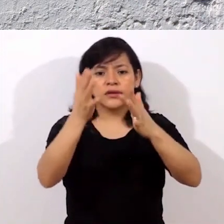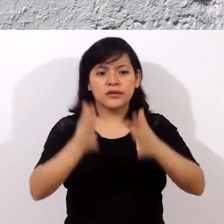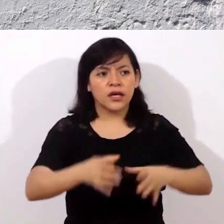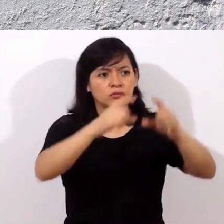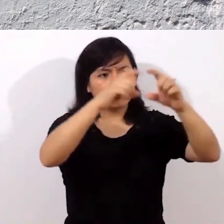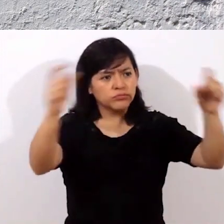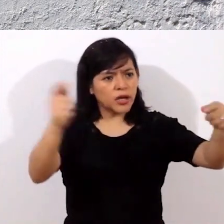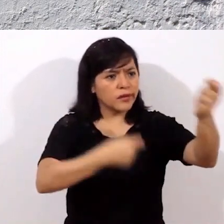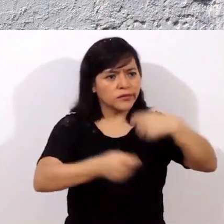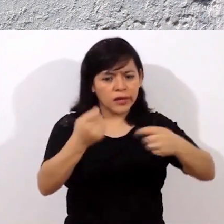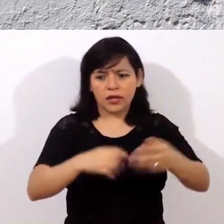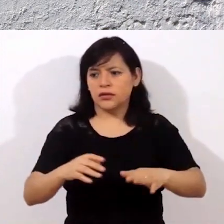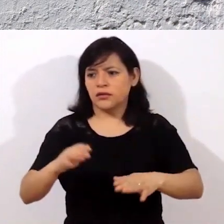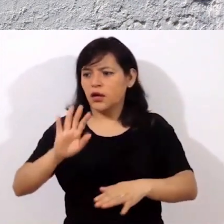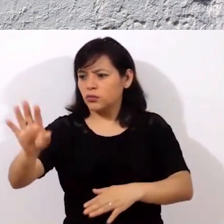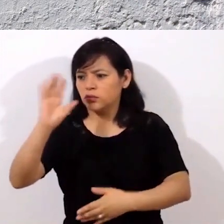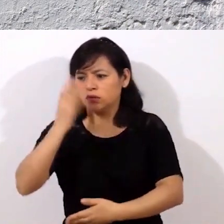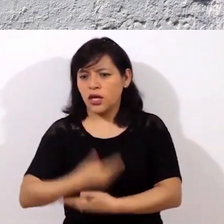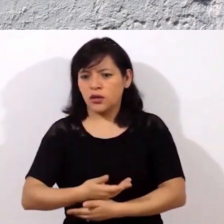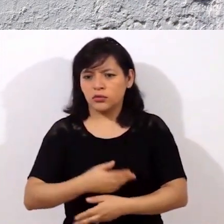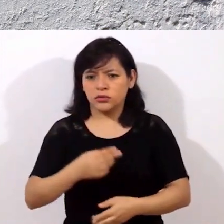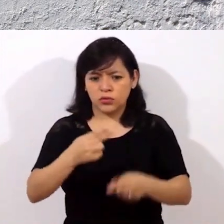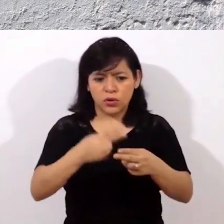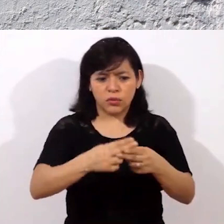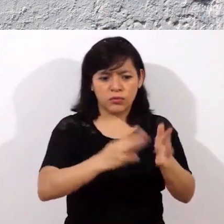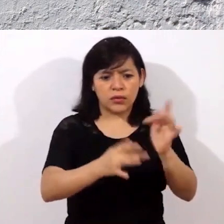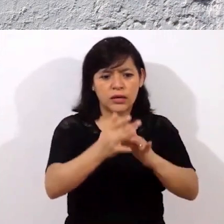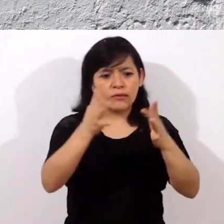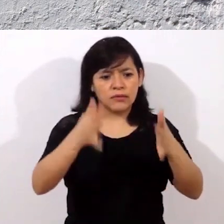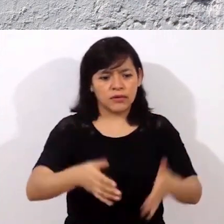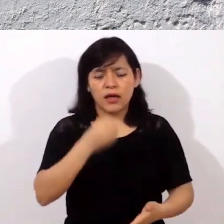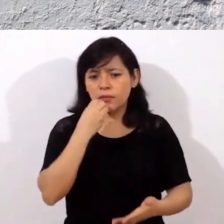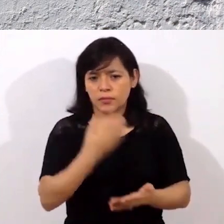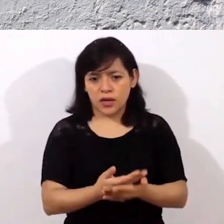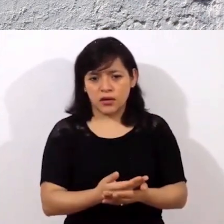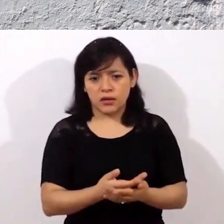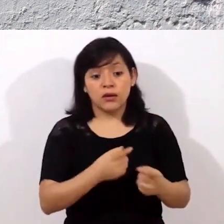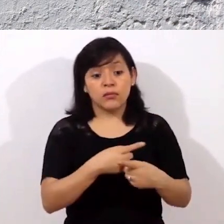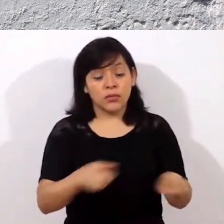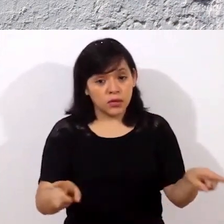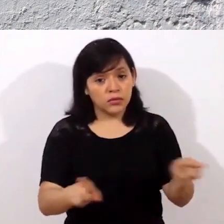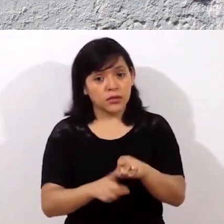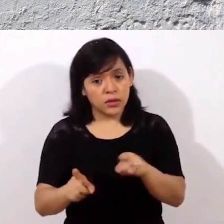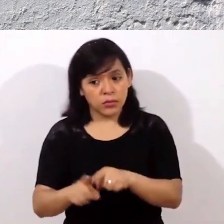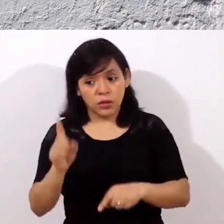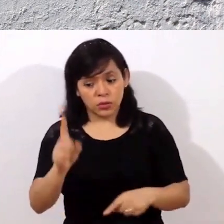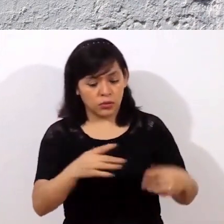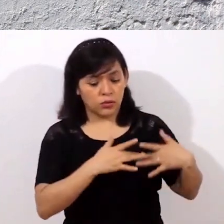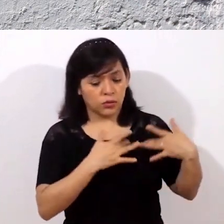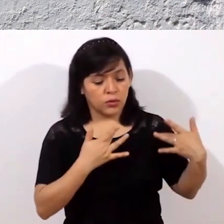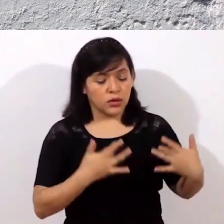sean un reflejo de un corazón doblegado al Señor, de un corazón que se rinde al Señor, de un corazón